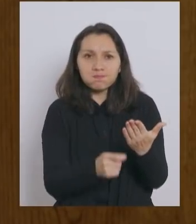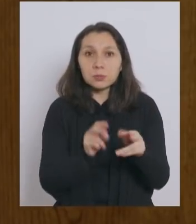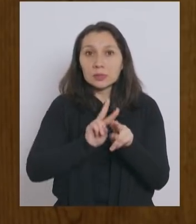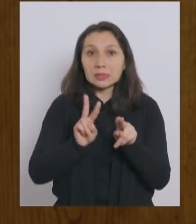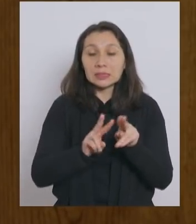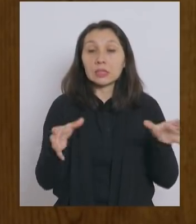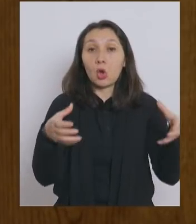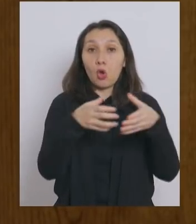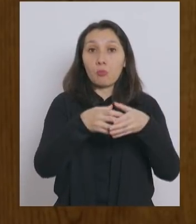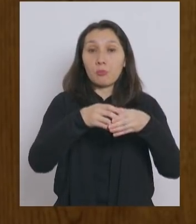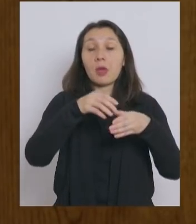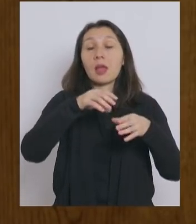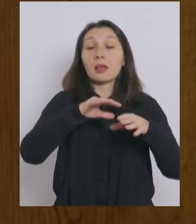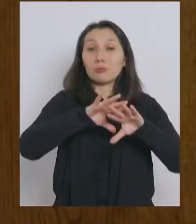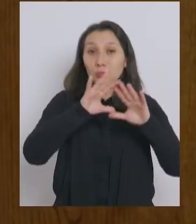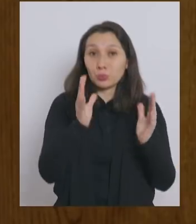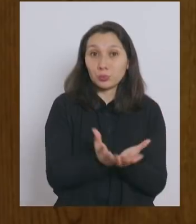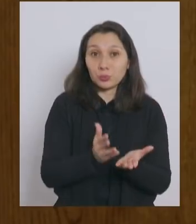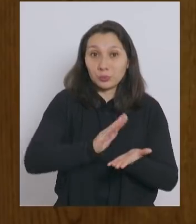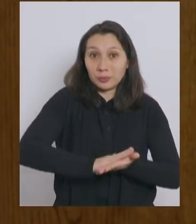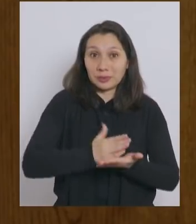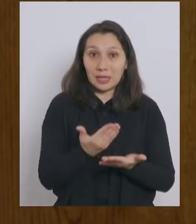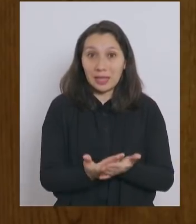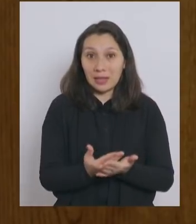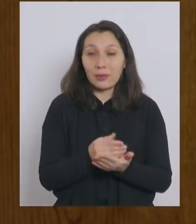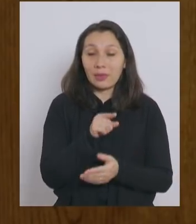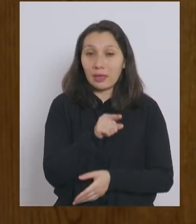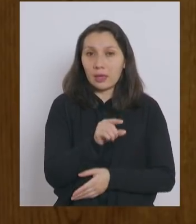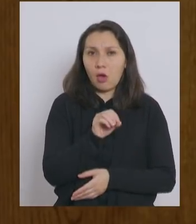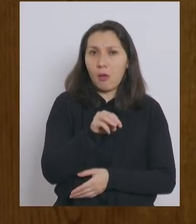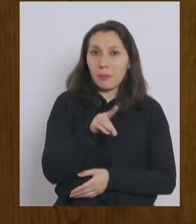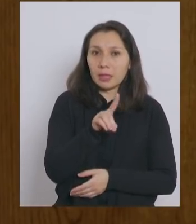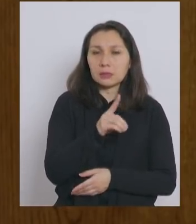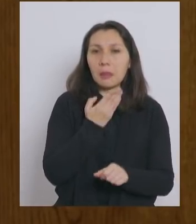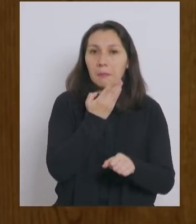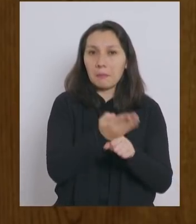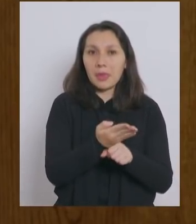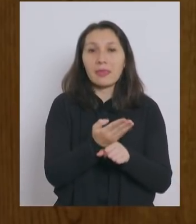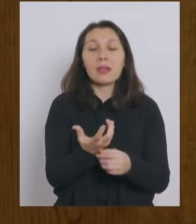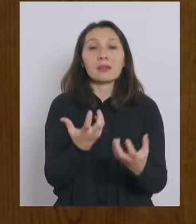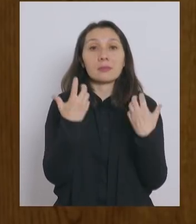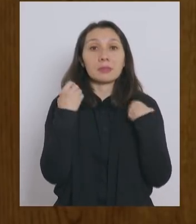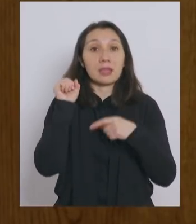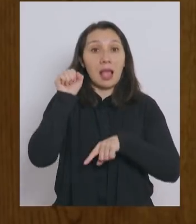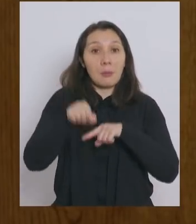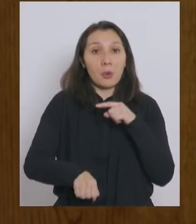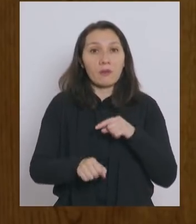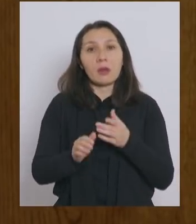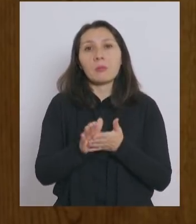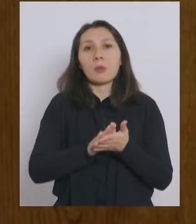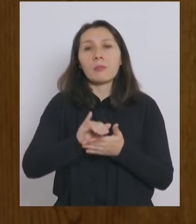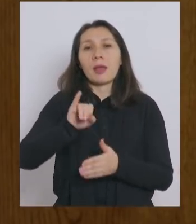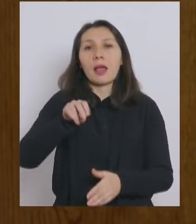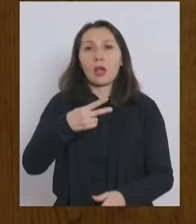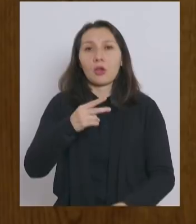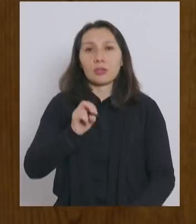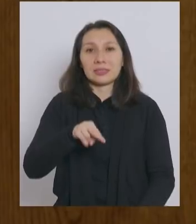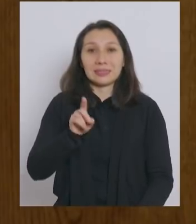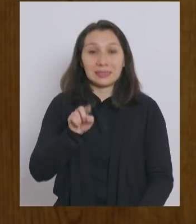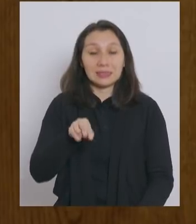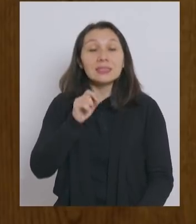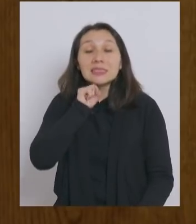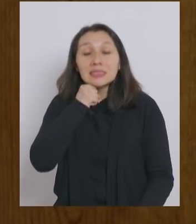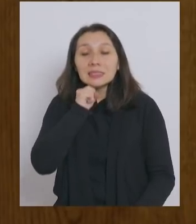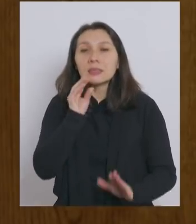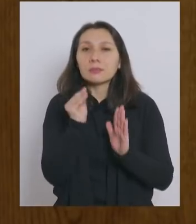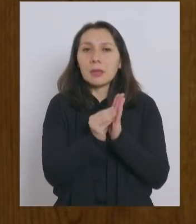la Organización Mundial de la Salud, define o solicita al titular de la autorización, en este caso Janssen, que implemente